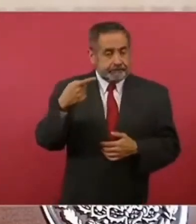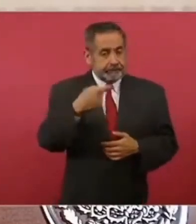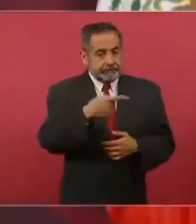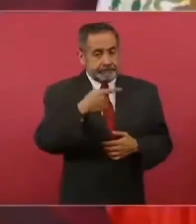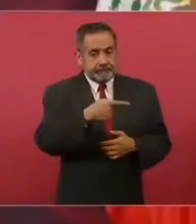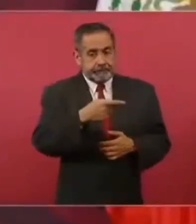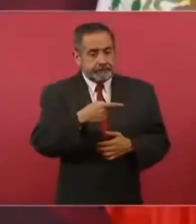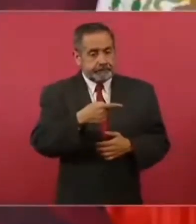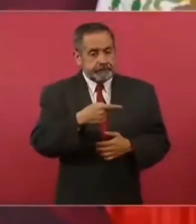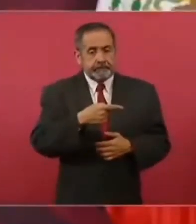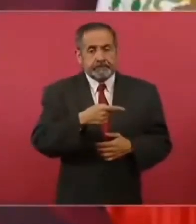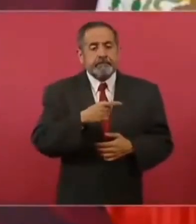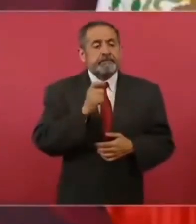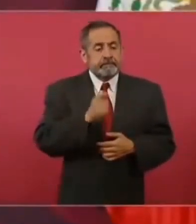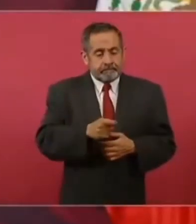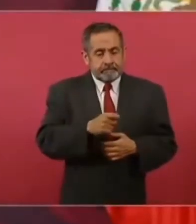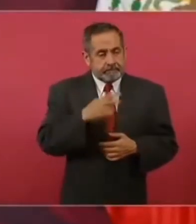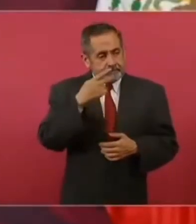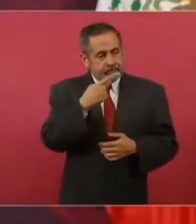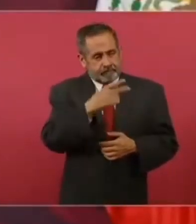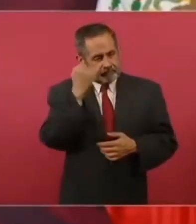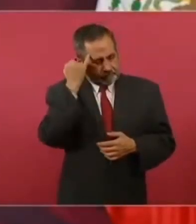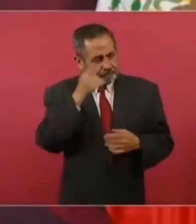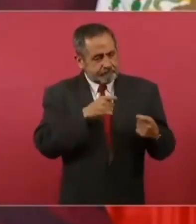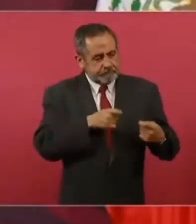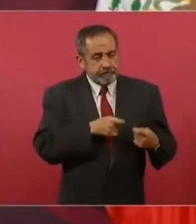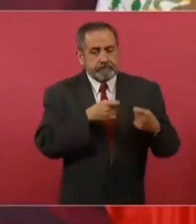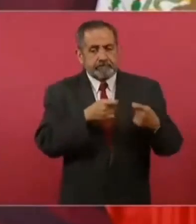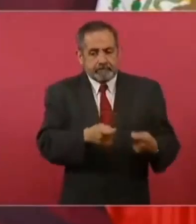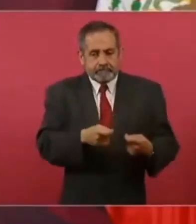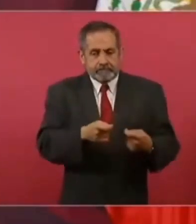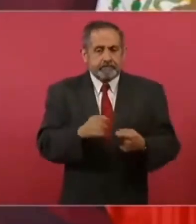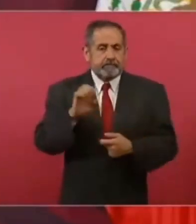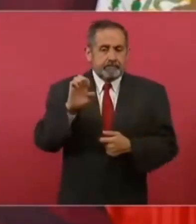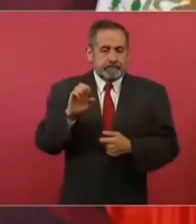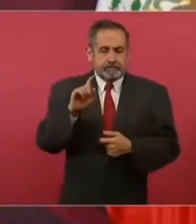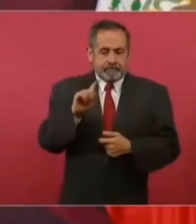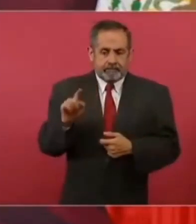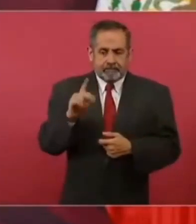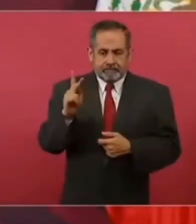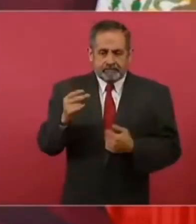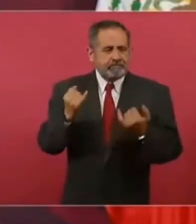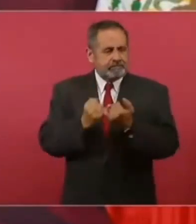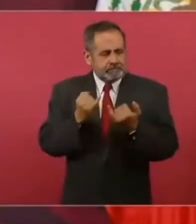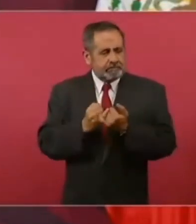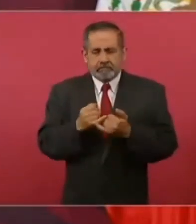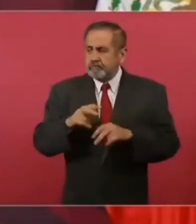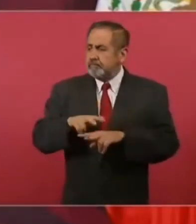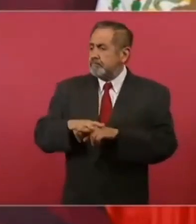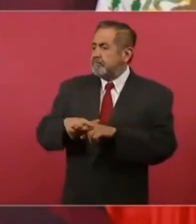la continuó Zedillo, pues fue el que entregó los ferrocarriles